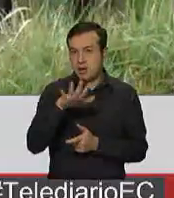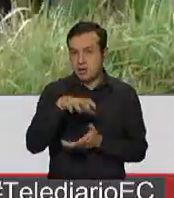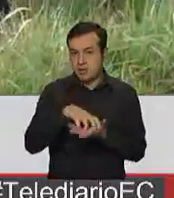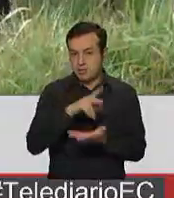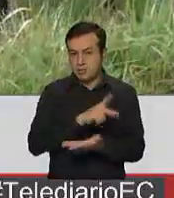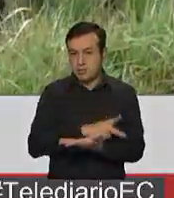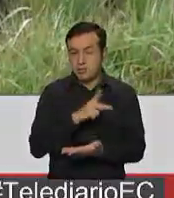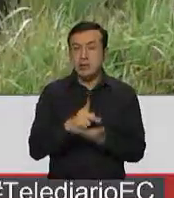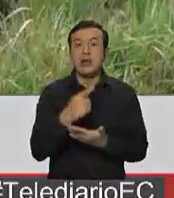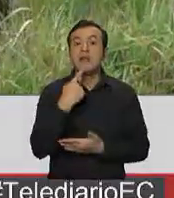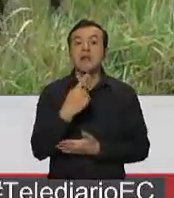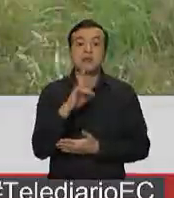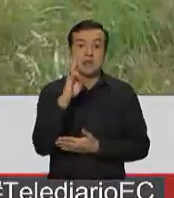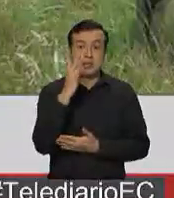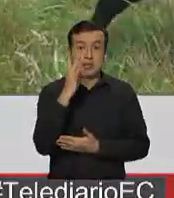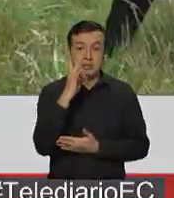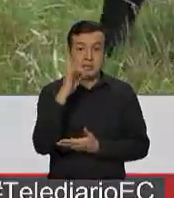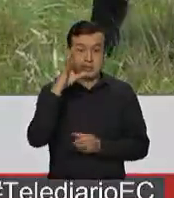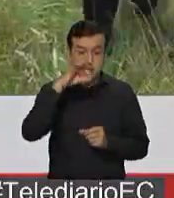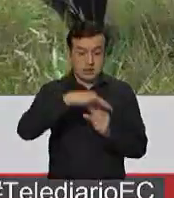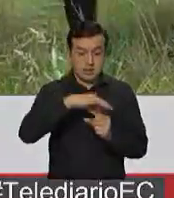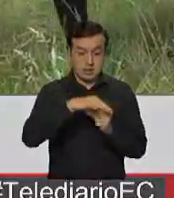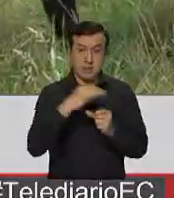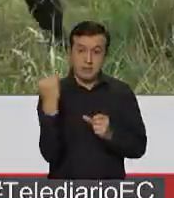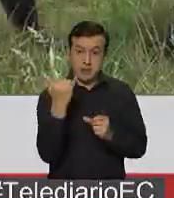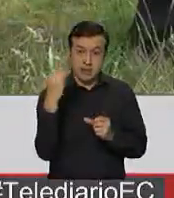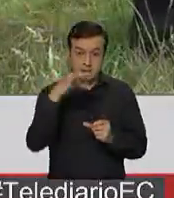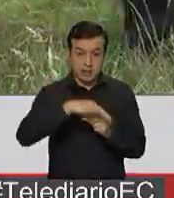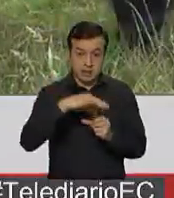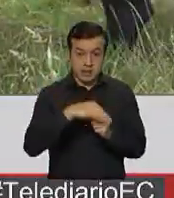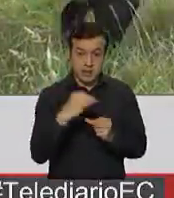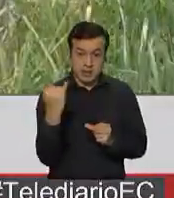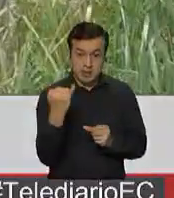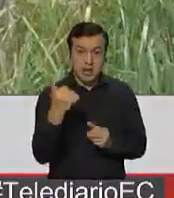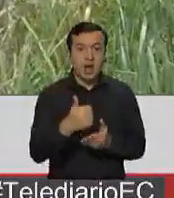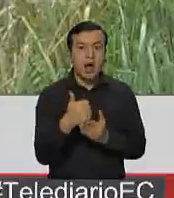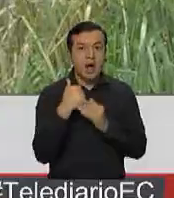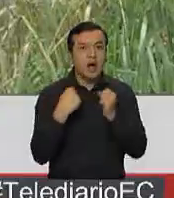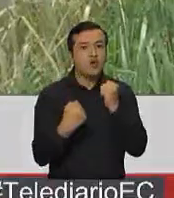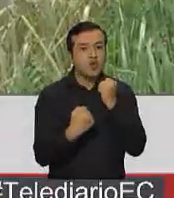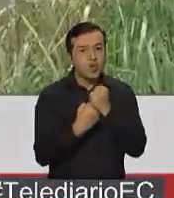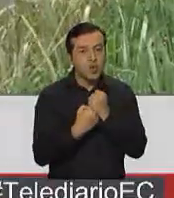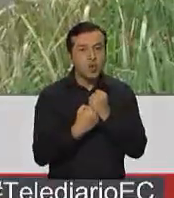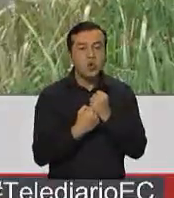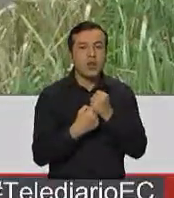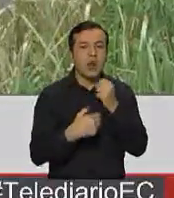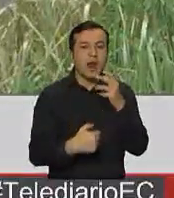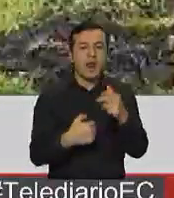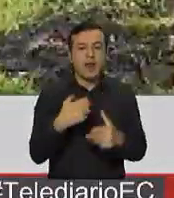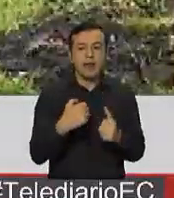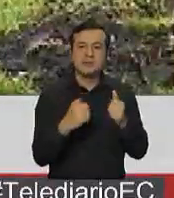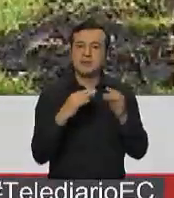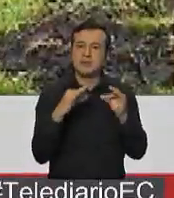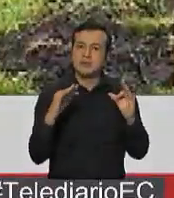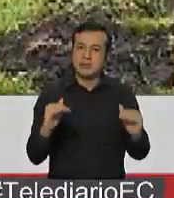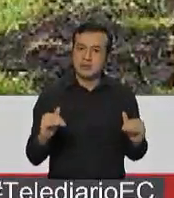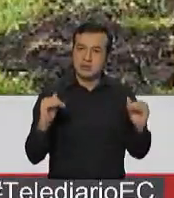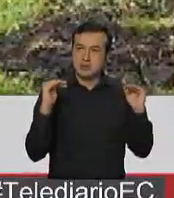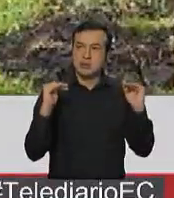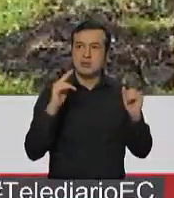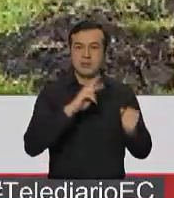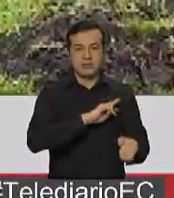recibieron 17 kits de semillas de pasto certificado para sembrarlas en 17 hectáreas. Con